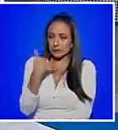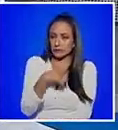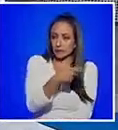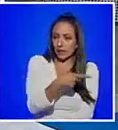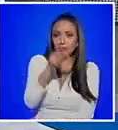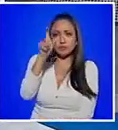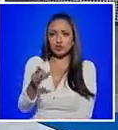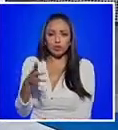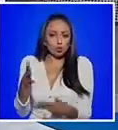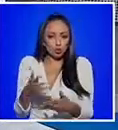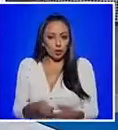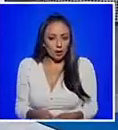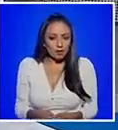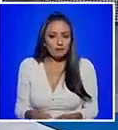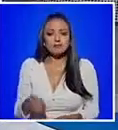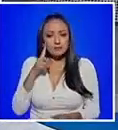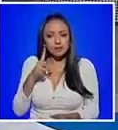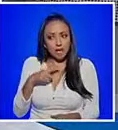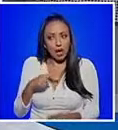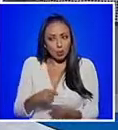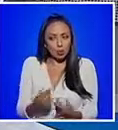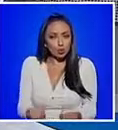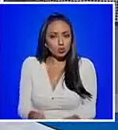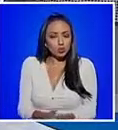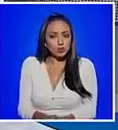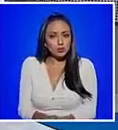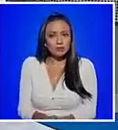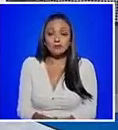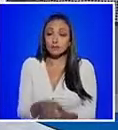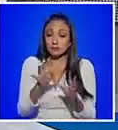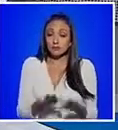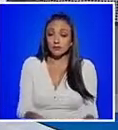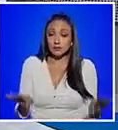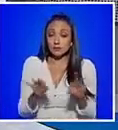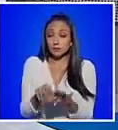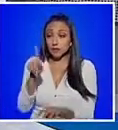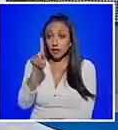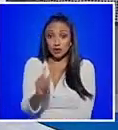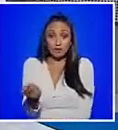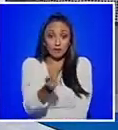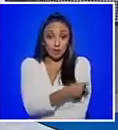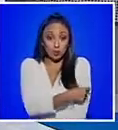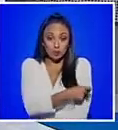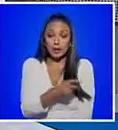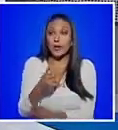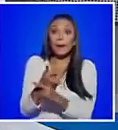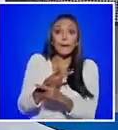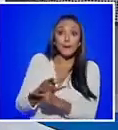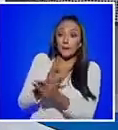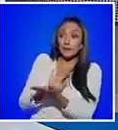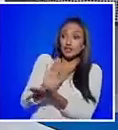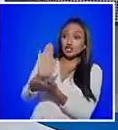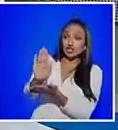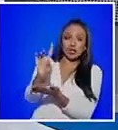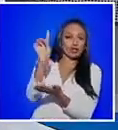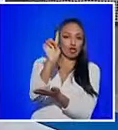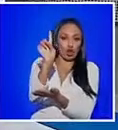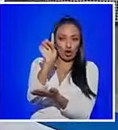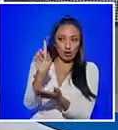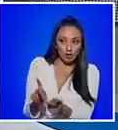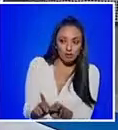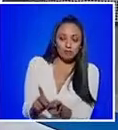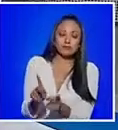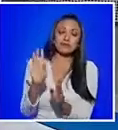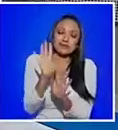vayan por salud, por vida, que es lo más importante. Recalcar que la vacuna no previene el contagio de COVID-19, pero sí, Andrea, y